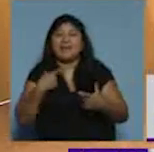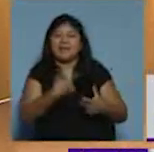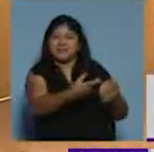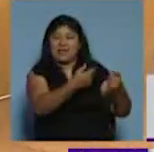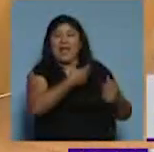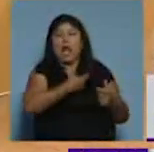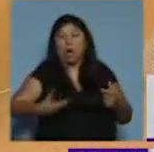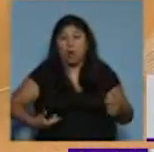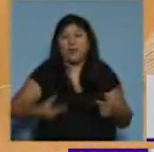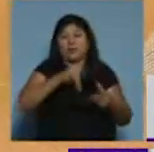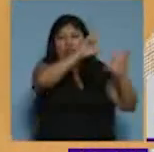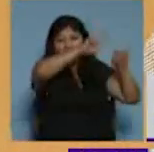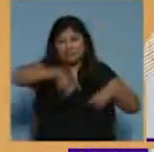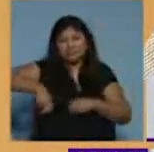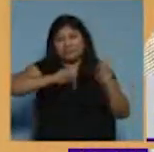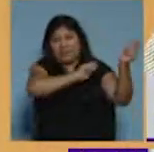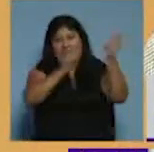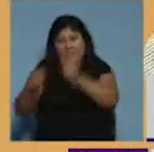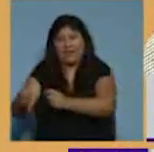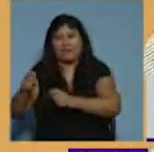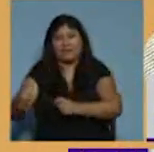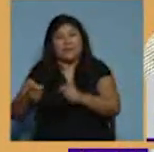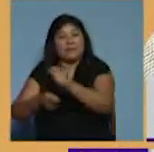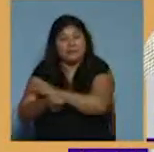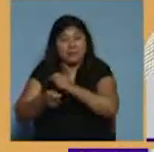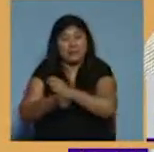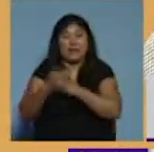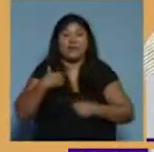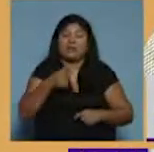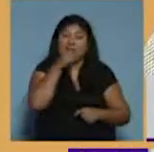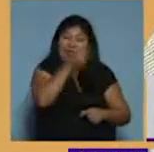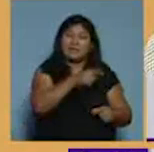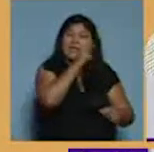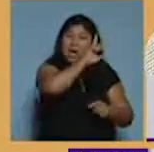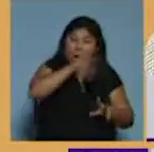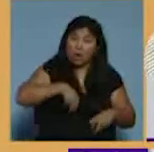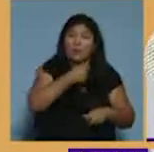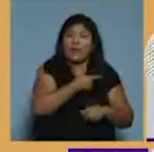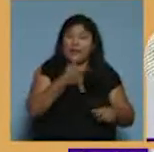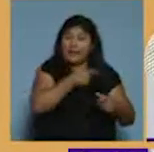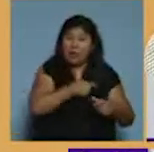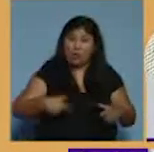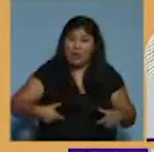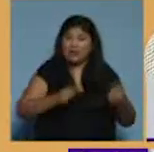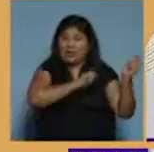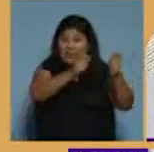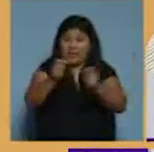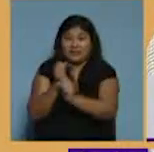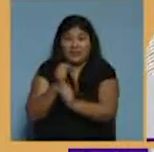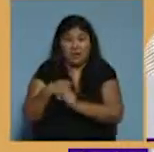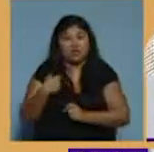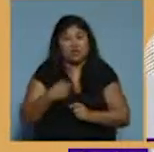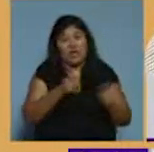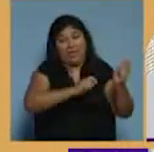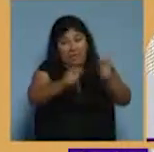el dinero que tenía como destino la asistencia social no llegaba en su totalidad a los verdaderos